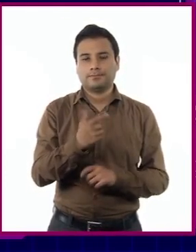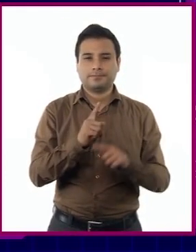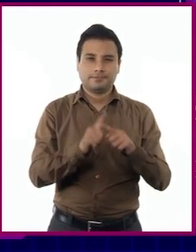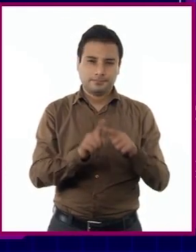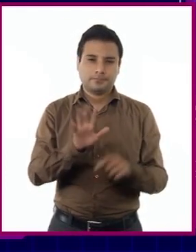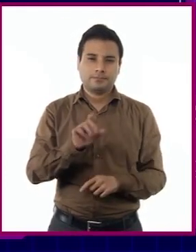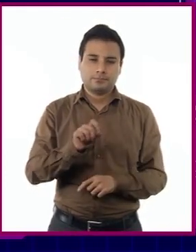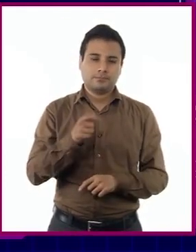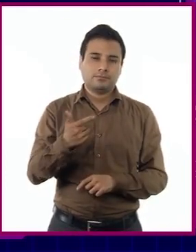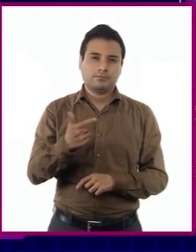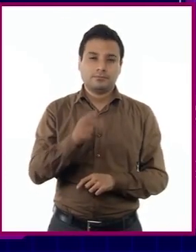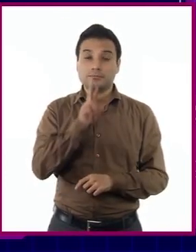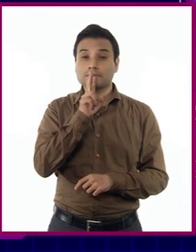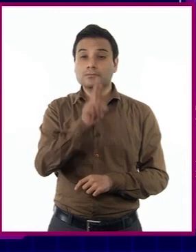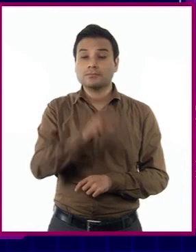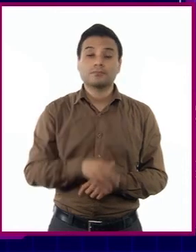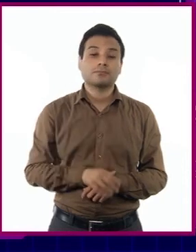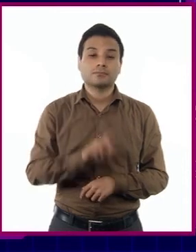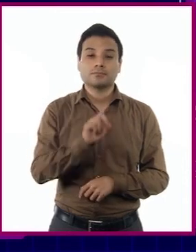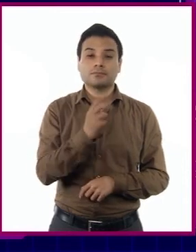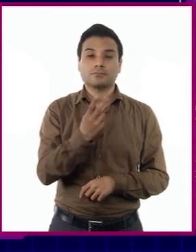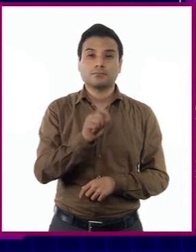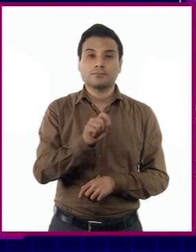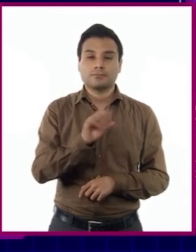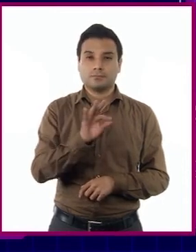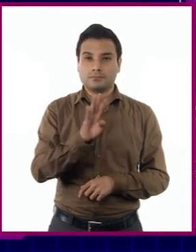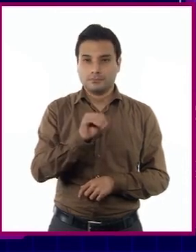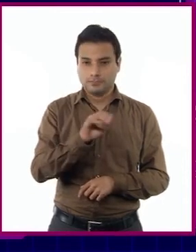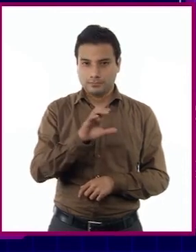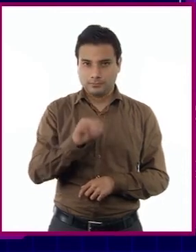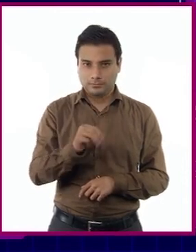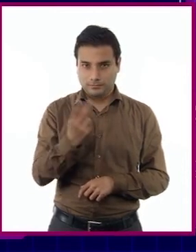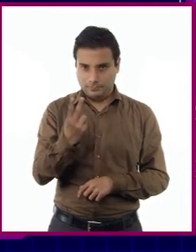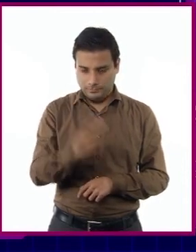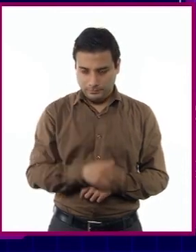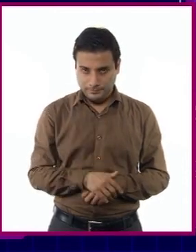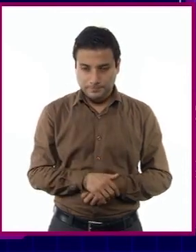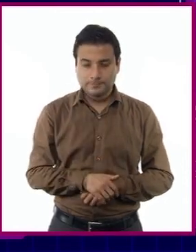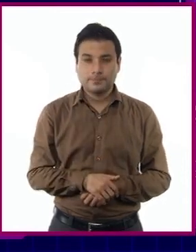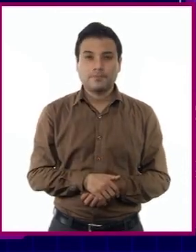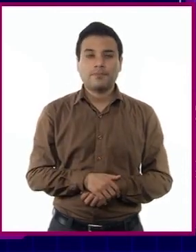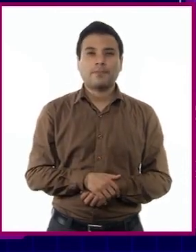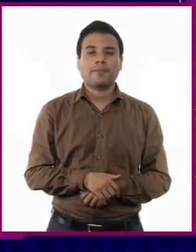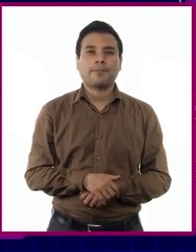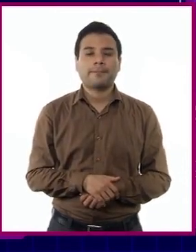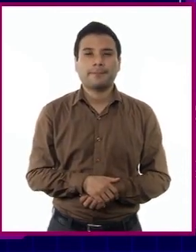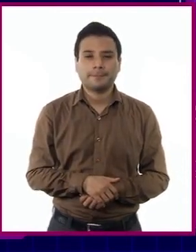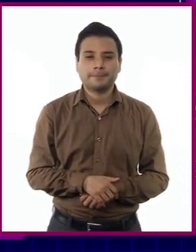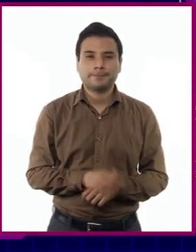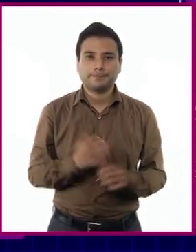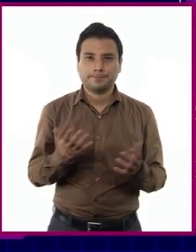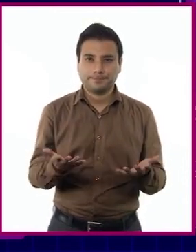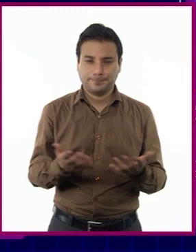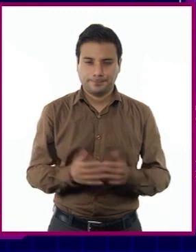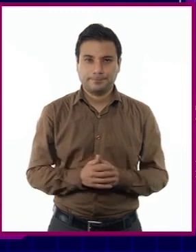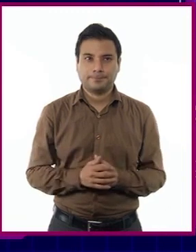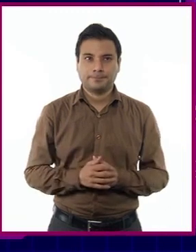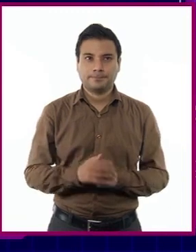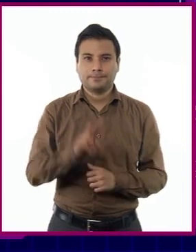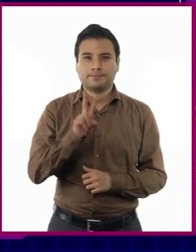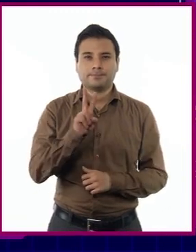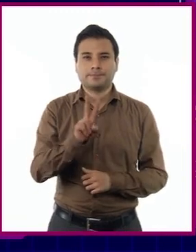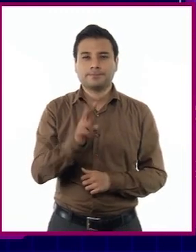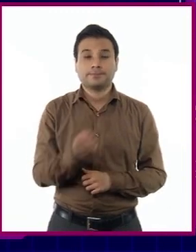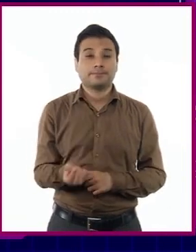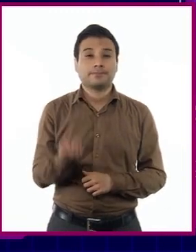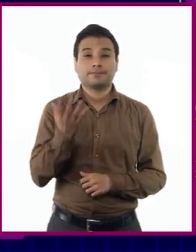se obtiene 32.49 centímetros cuadrados por tanto el volumen del